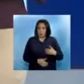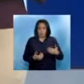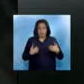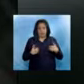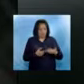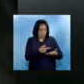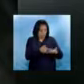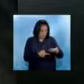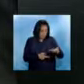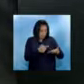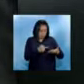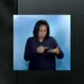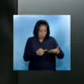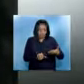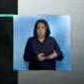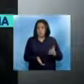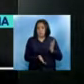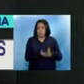papeletas.